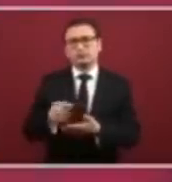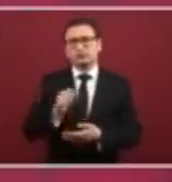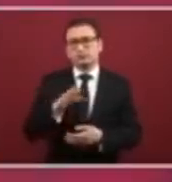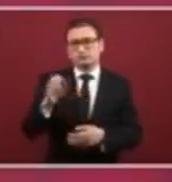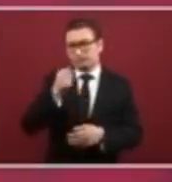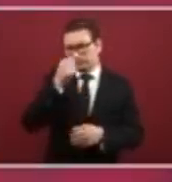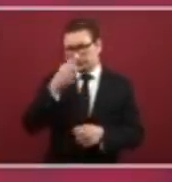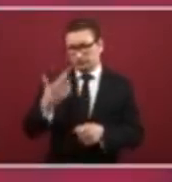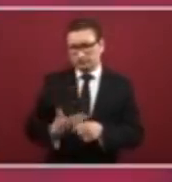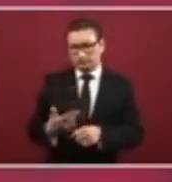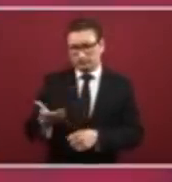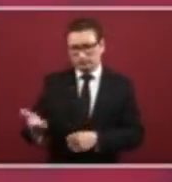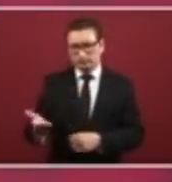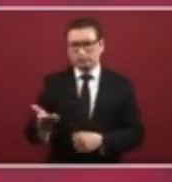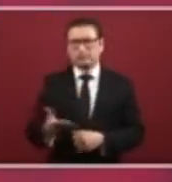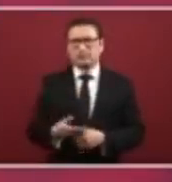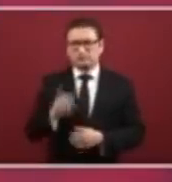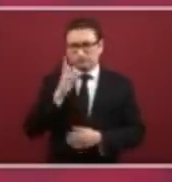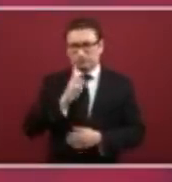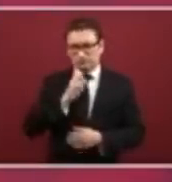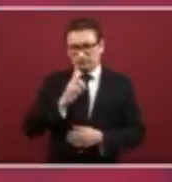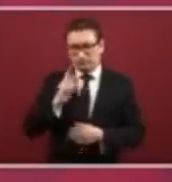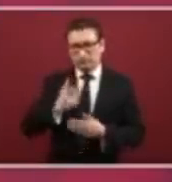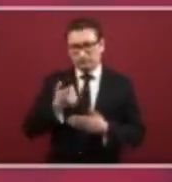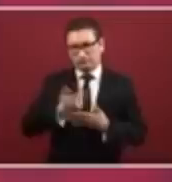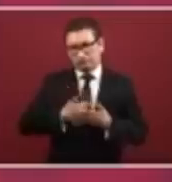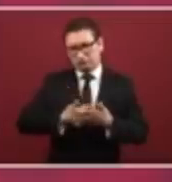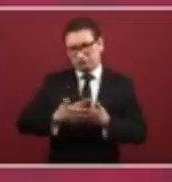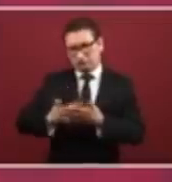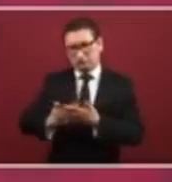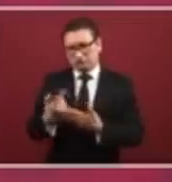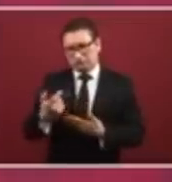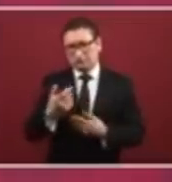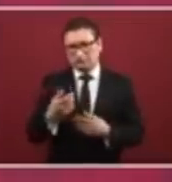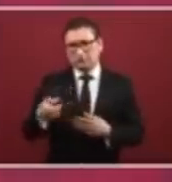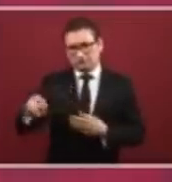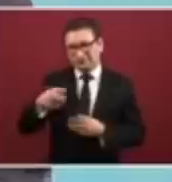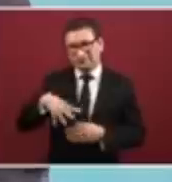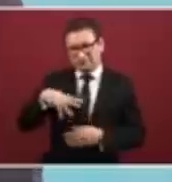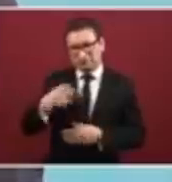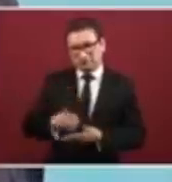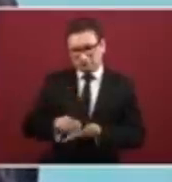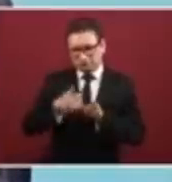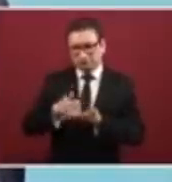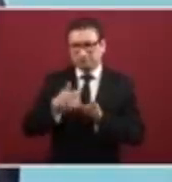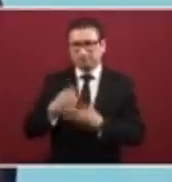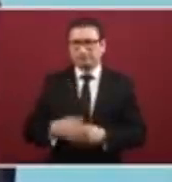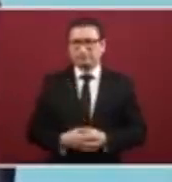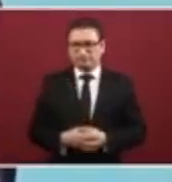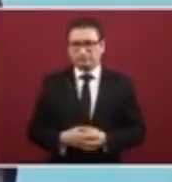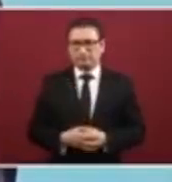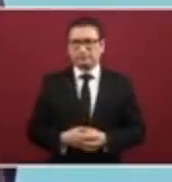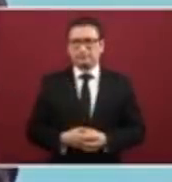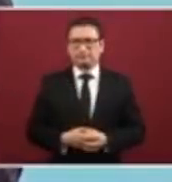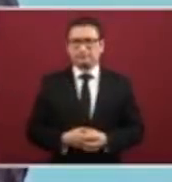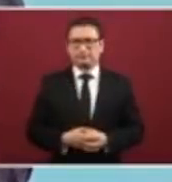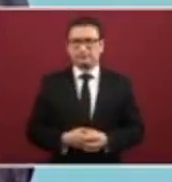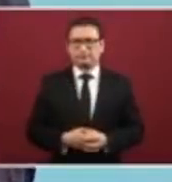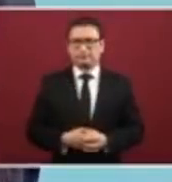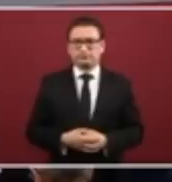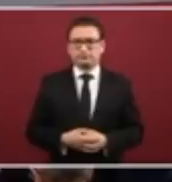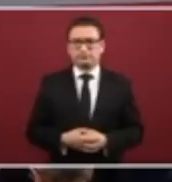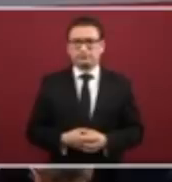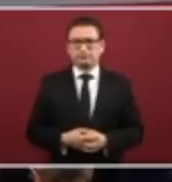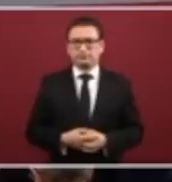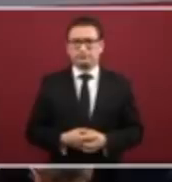subsecretaria de Egresos, que ha estado ayudando en esto.